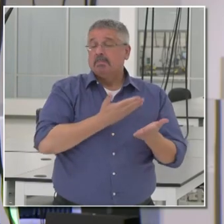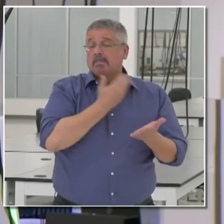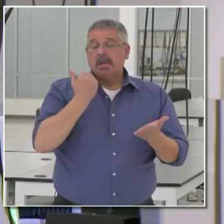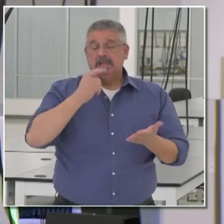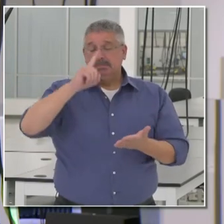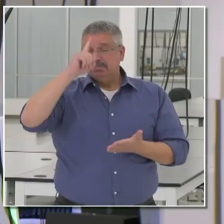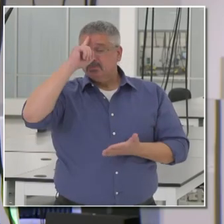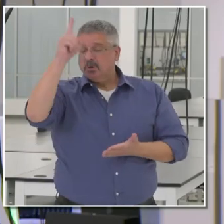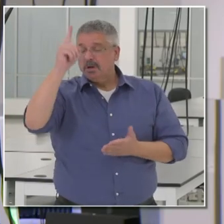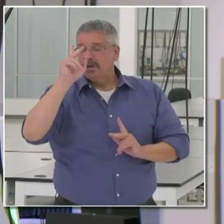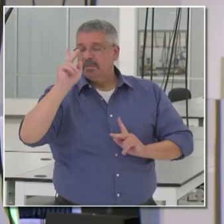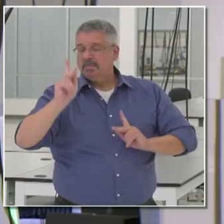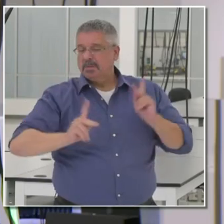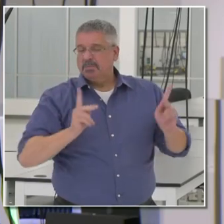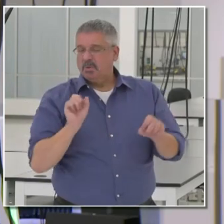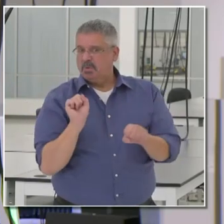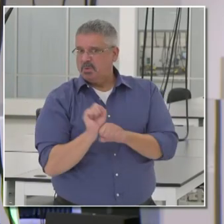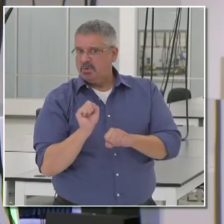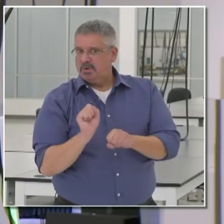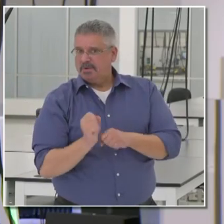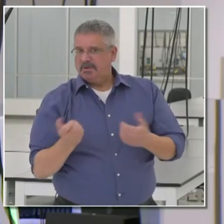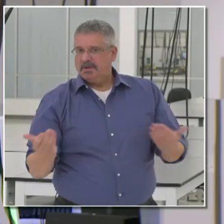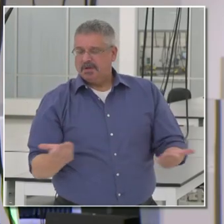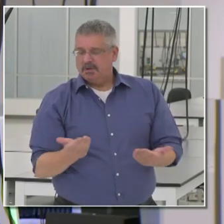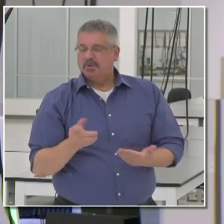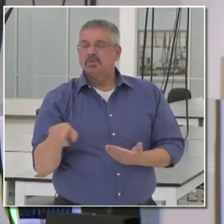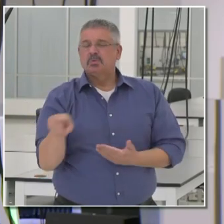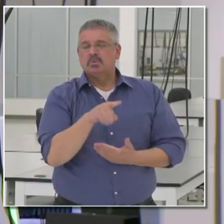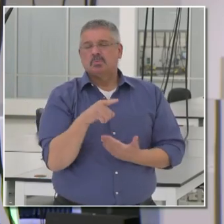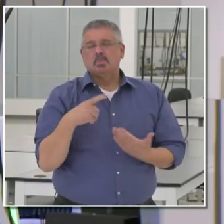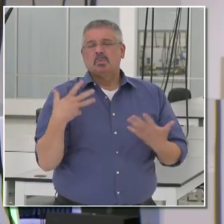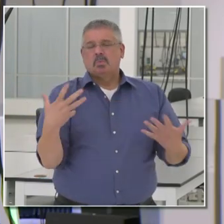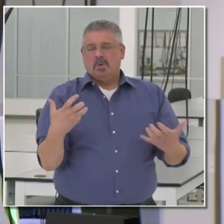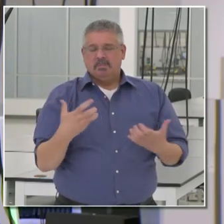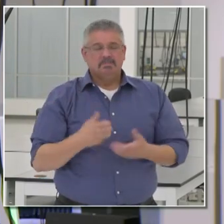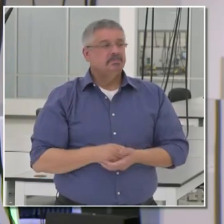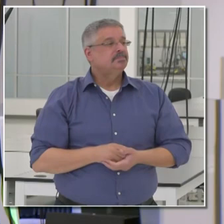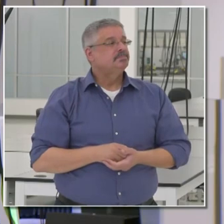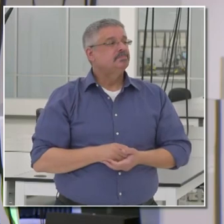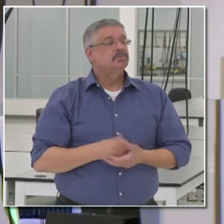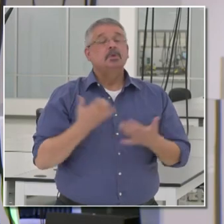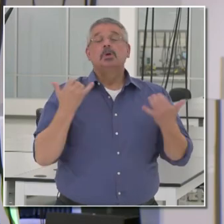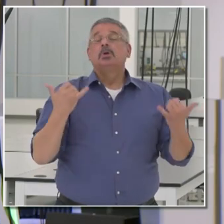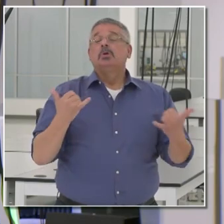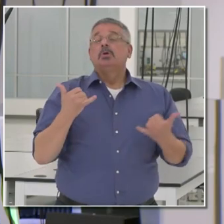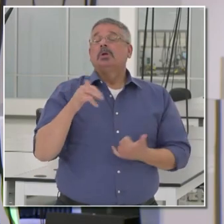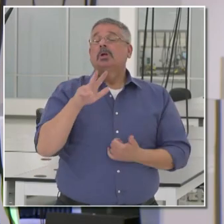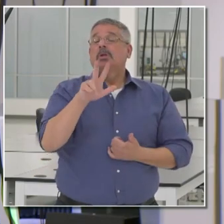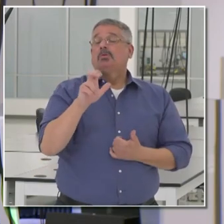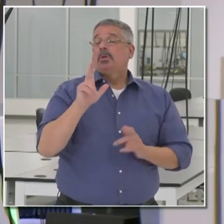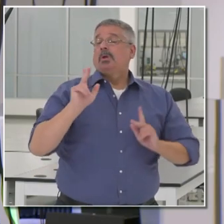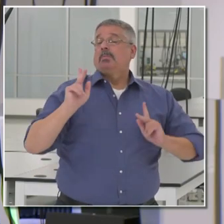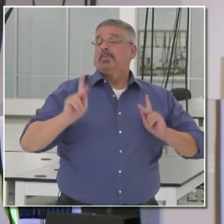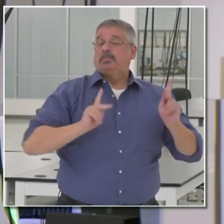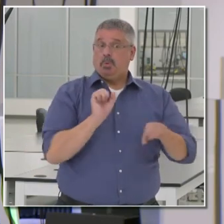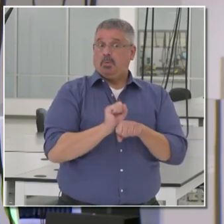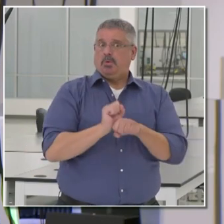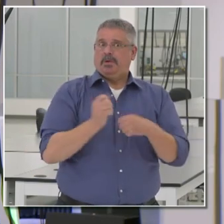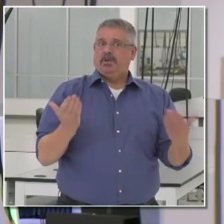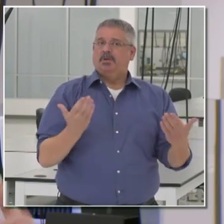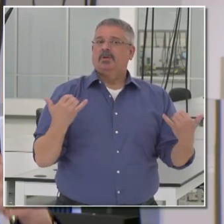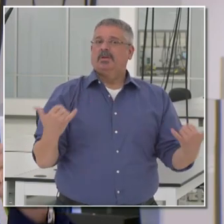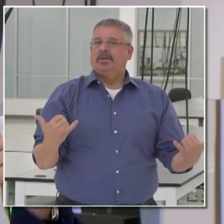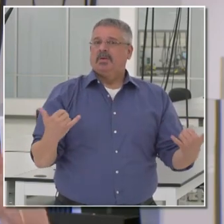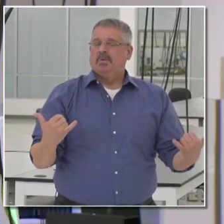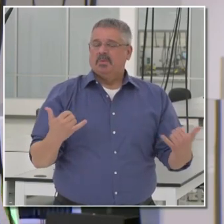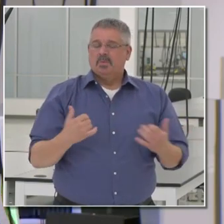equipo y el personal más brillante más inteligente que puede contar uno actualmente tenemos a 300 personas en